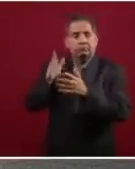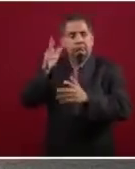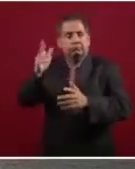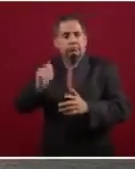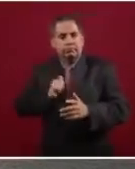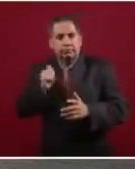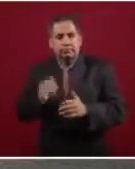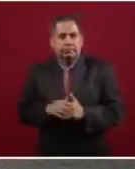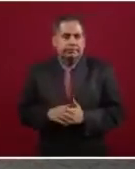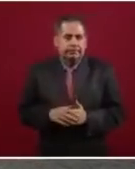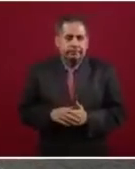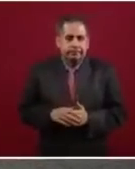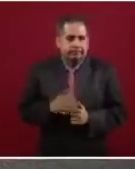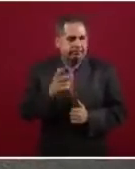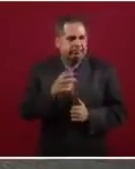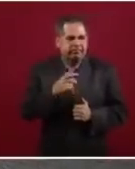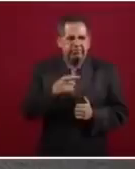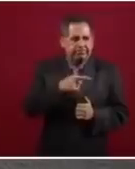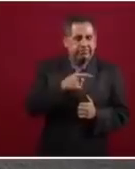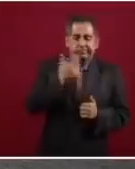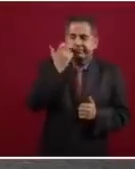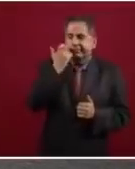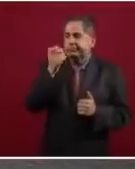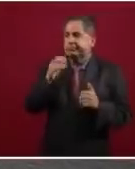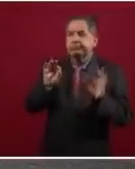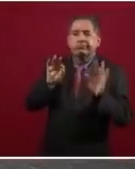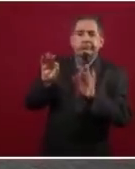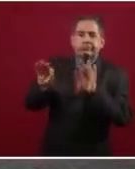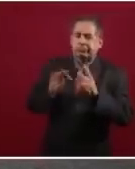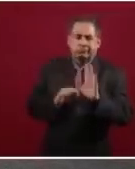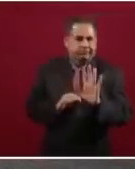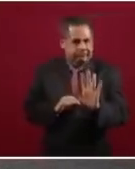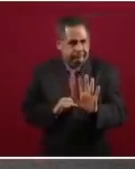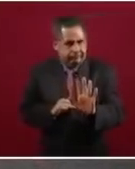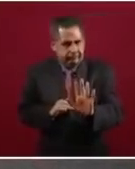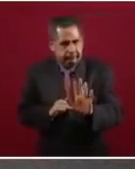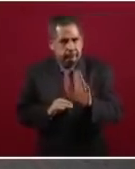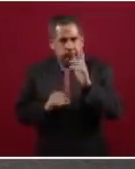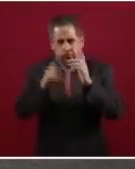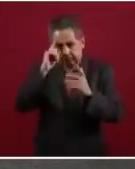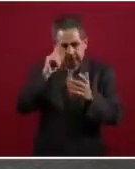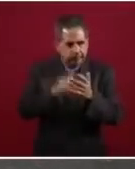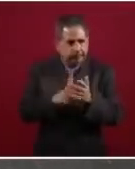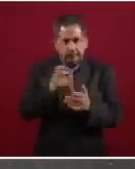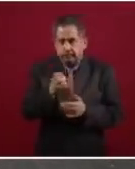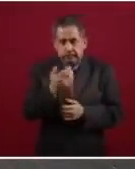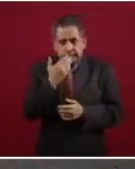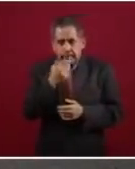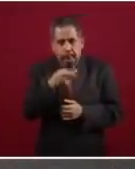Entonces, por eso agarran estas banderas. Pero yo considero que no es